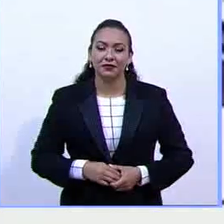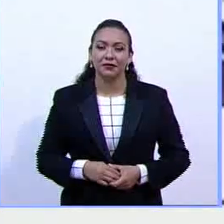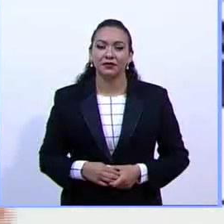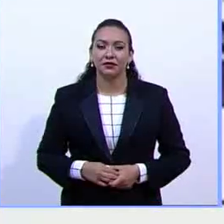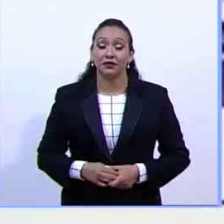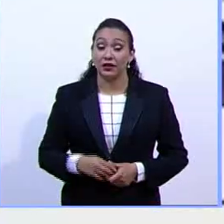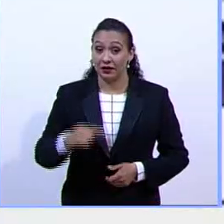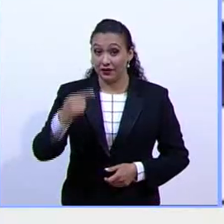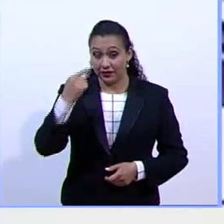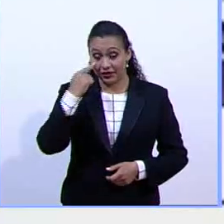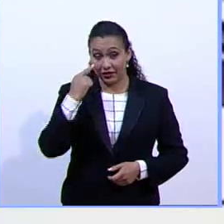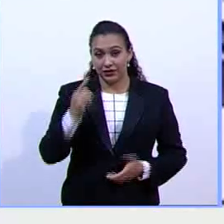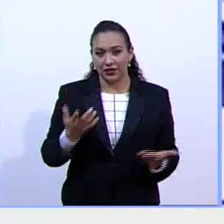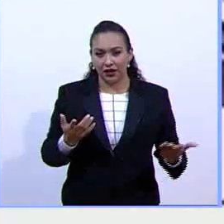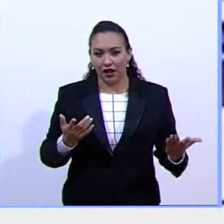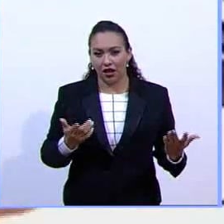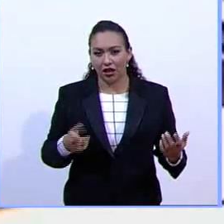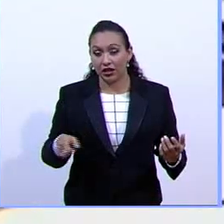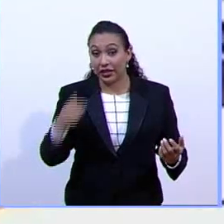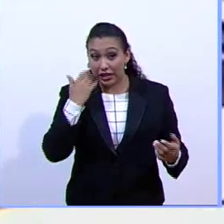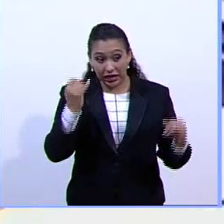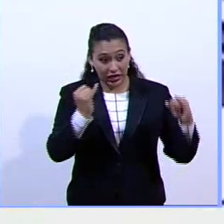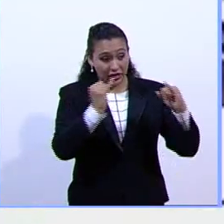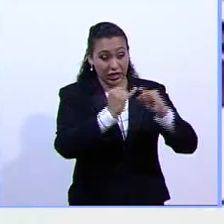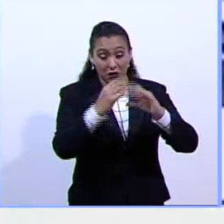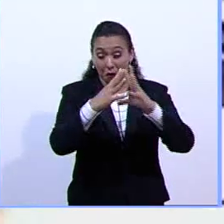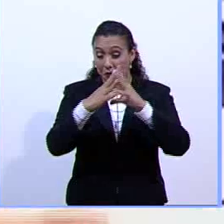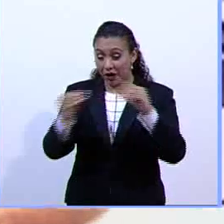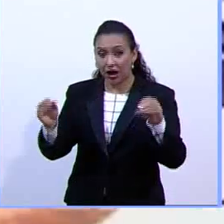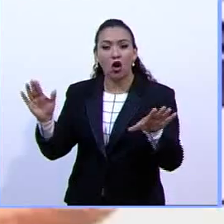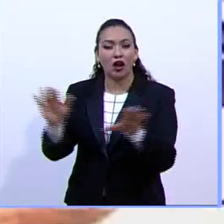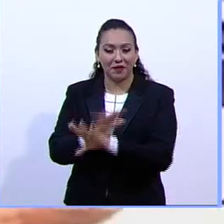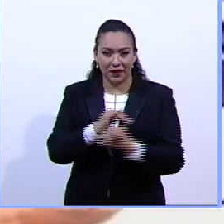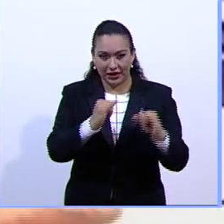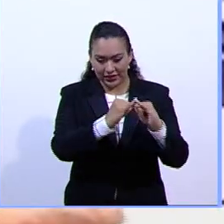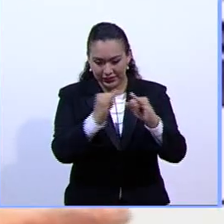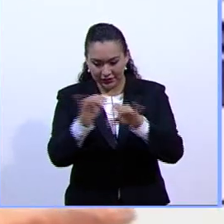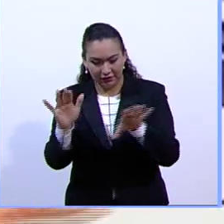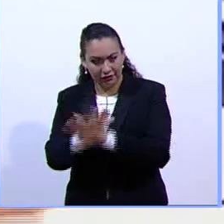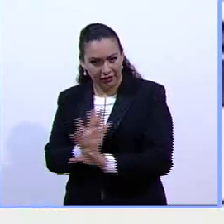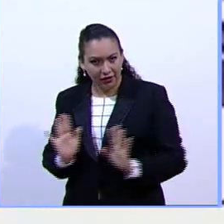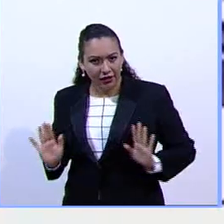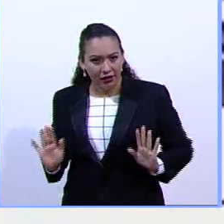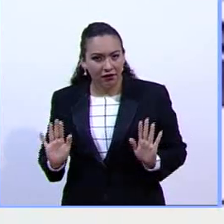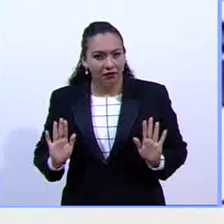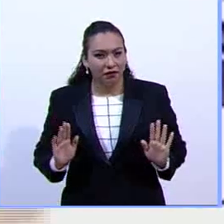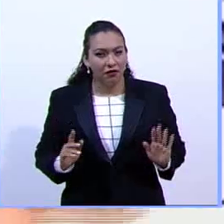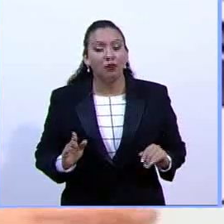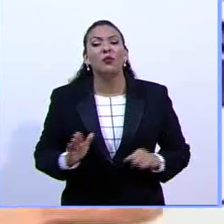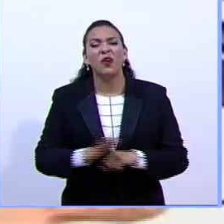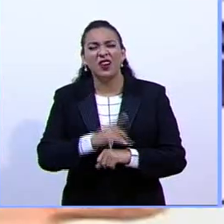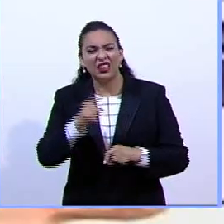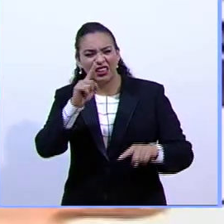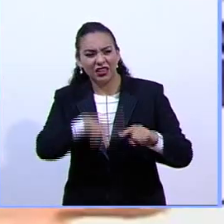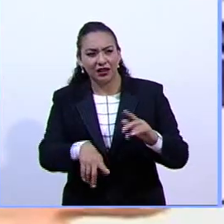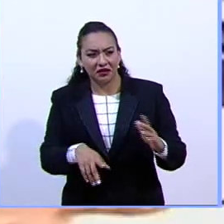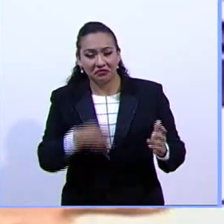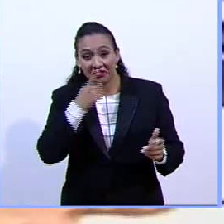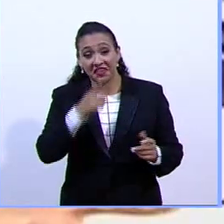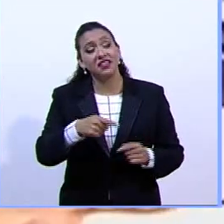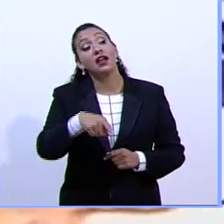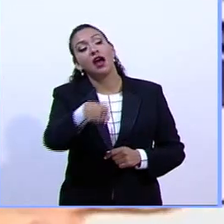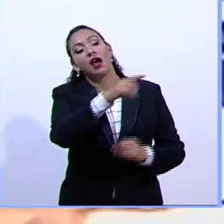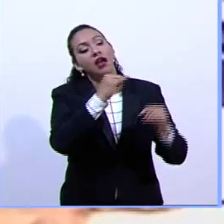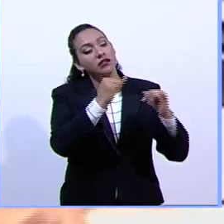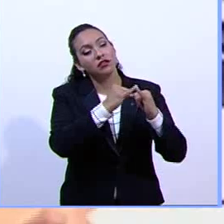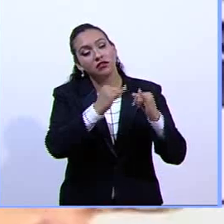Hay una línea entre quitar las instituciones o cambiar las instituciones porque ya no hablan con lo que la